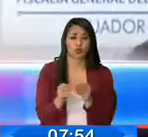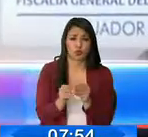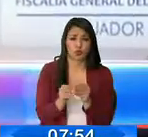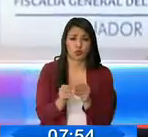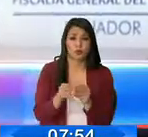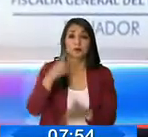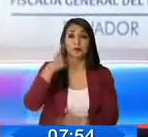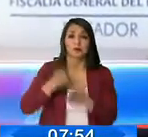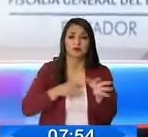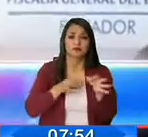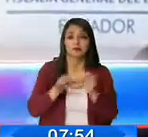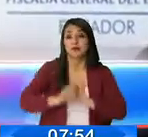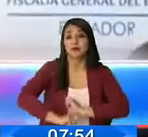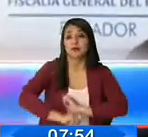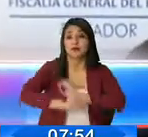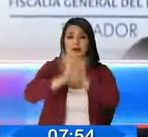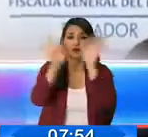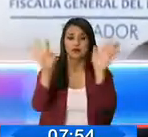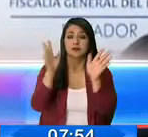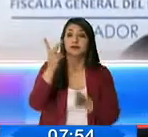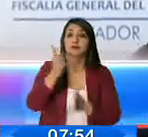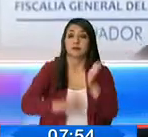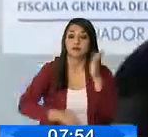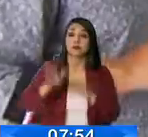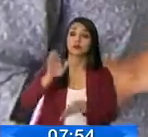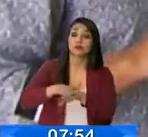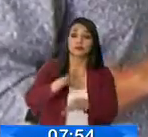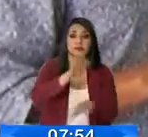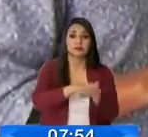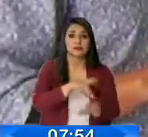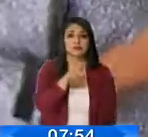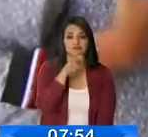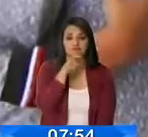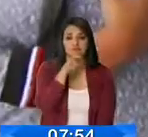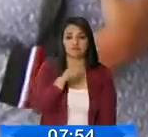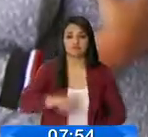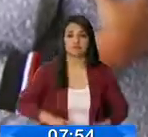para esclarecer los hechos y determinar responsabilidades. Informó Roselena Vázquez.